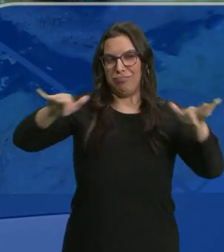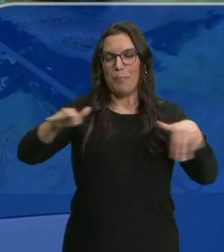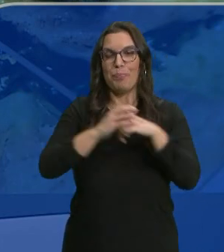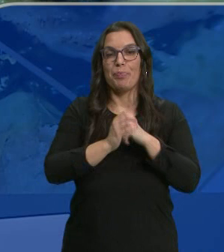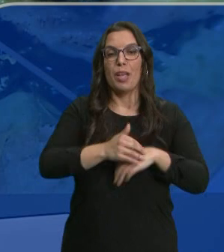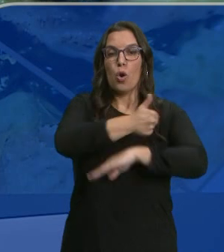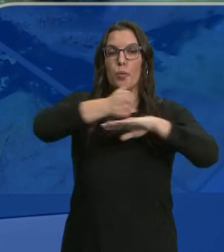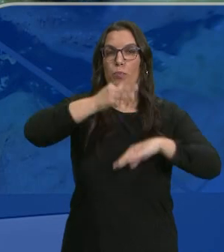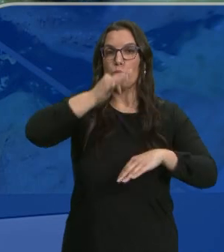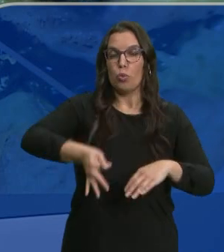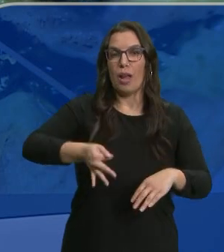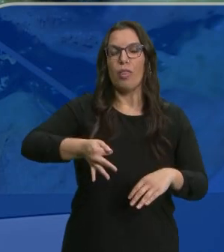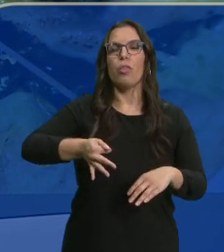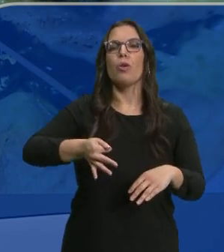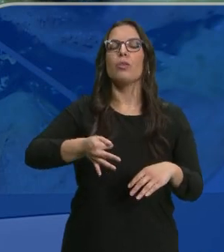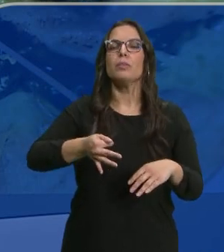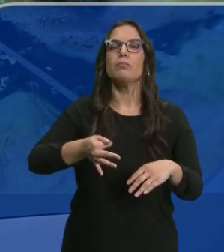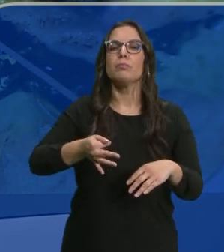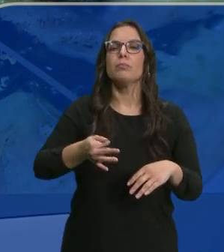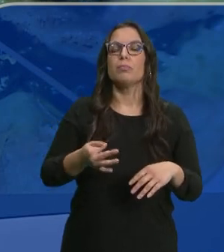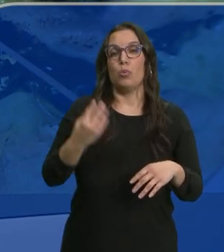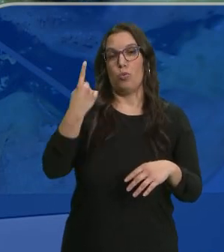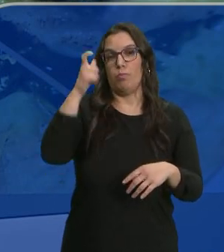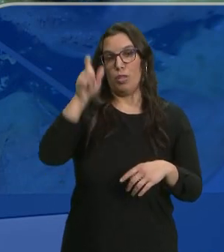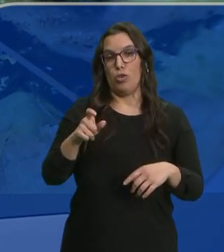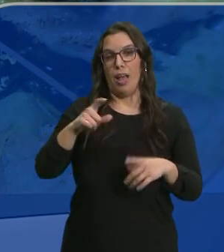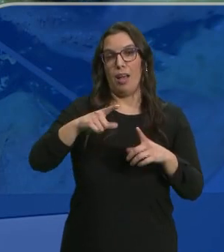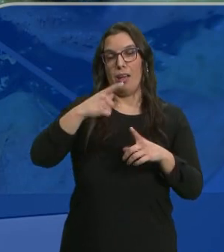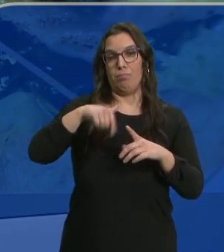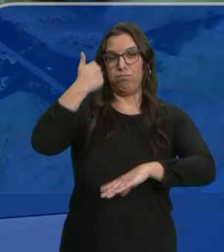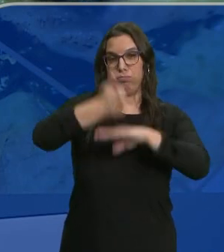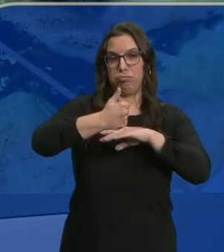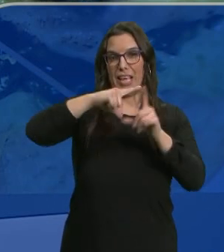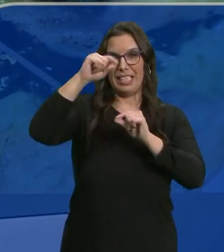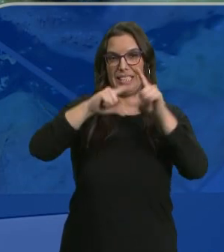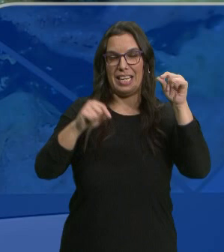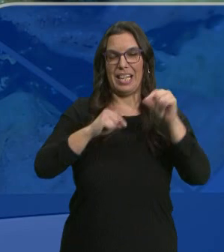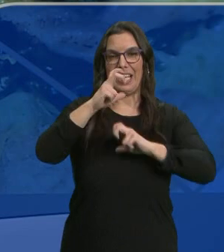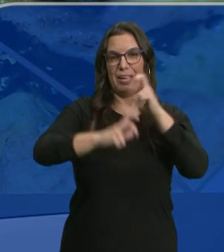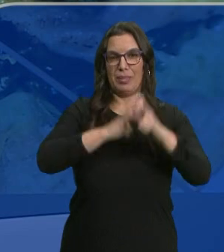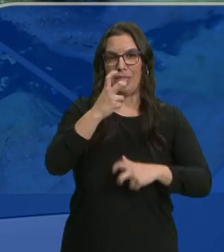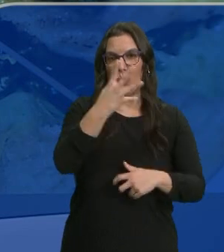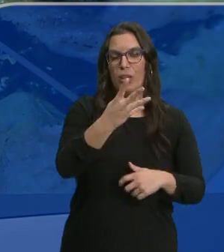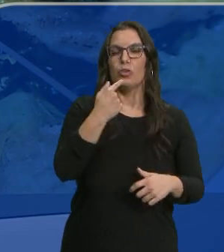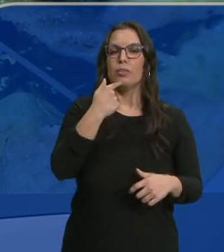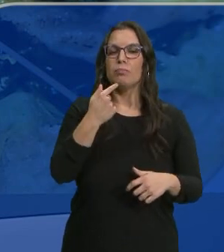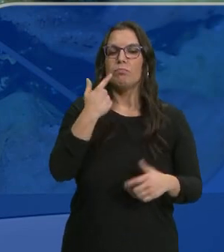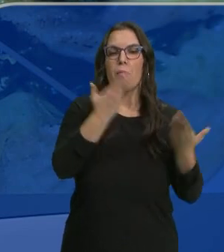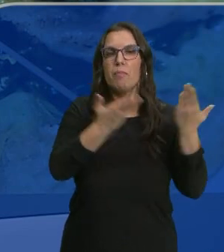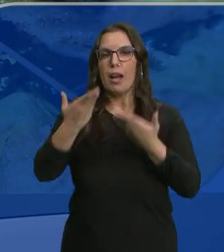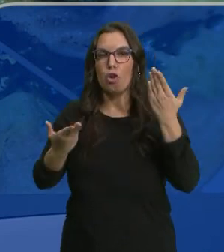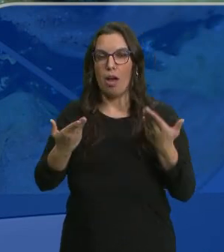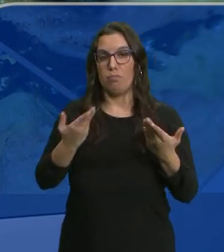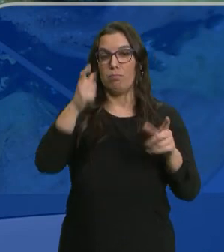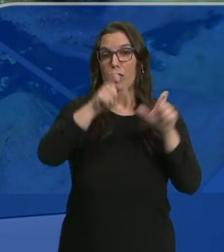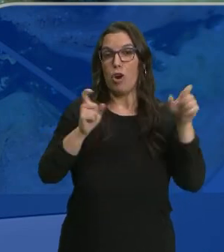El jurado, presidido por el chef Francis Paniego, con 4 estrellas Michelin, evalúa la propuesta más sabrosa con recetas que vienen de